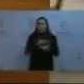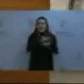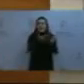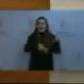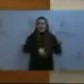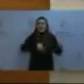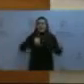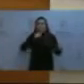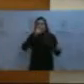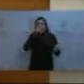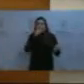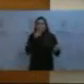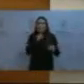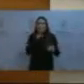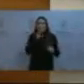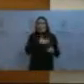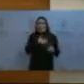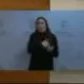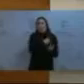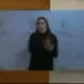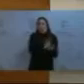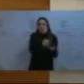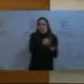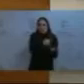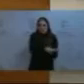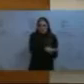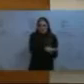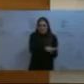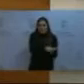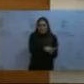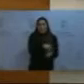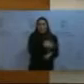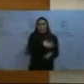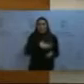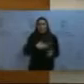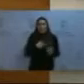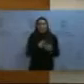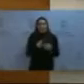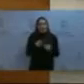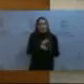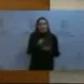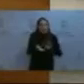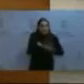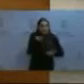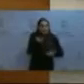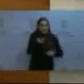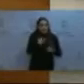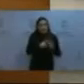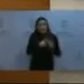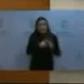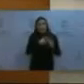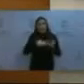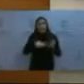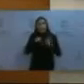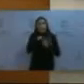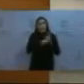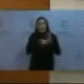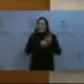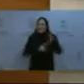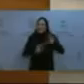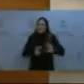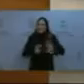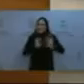desde luego para el diario de sesiones. Que hubiese un acento en la inversión, que hubiese un programa